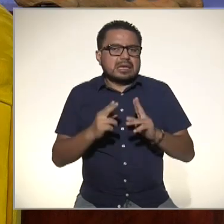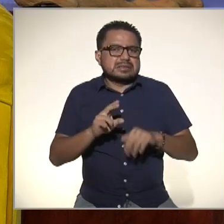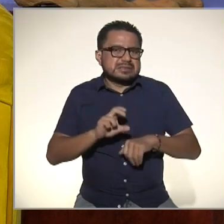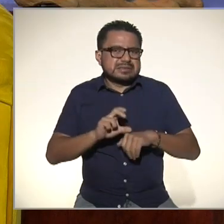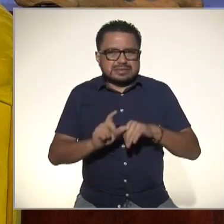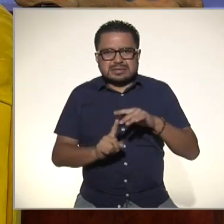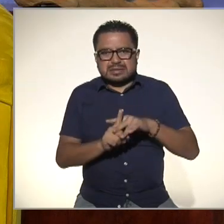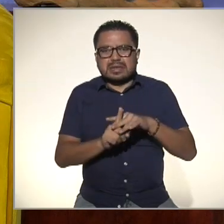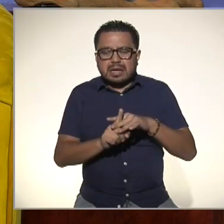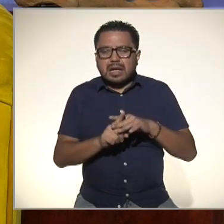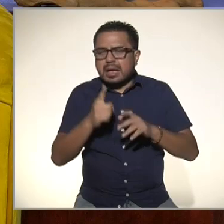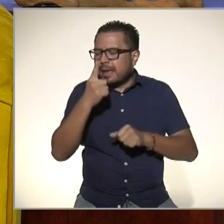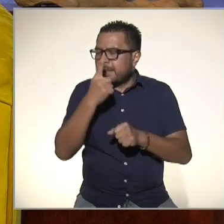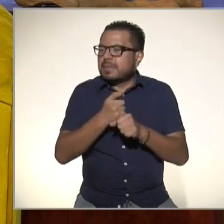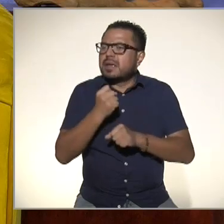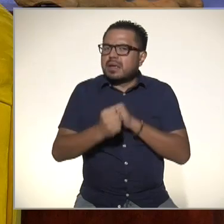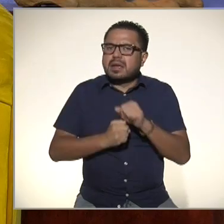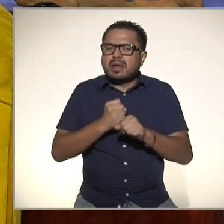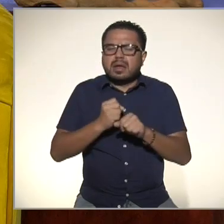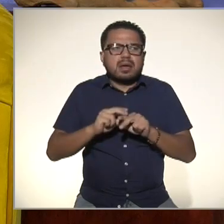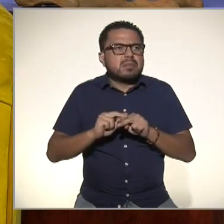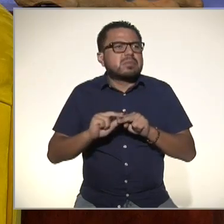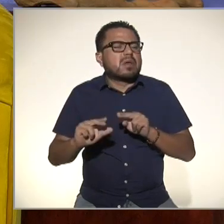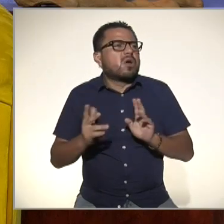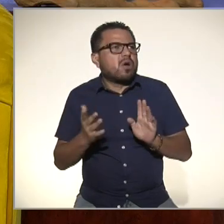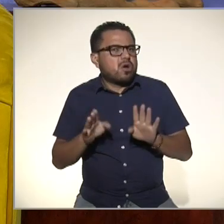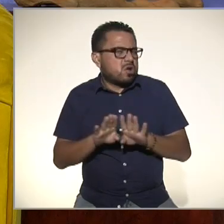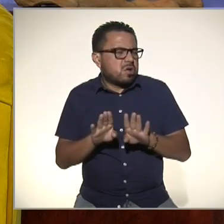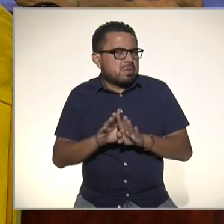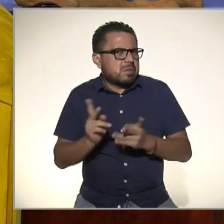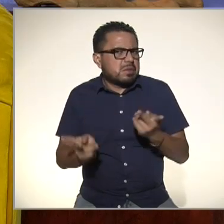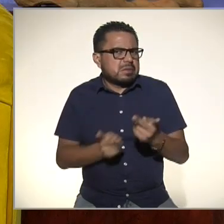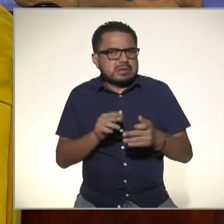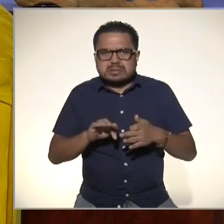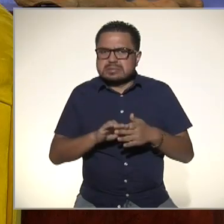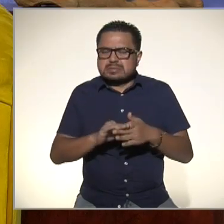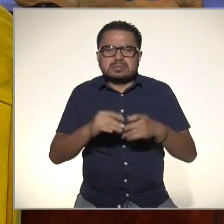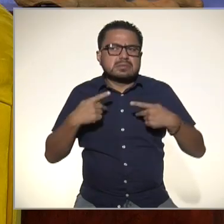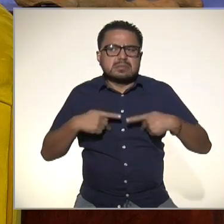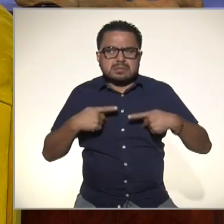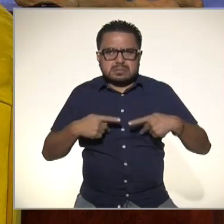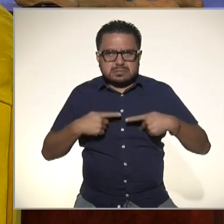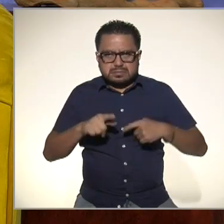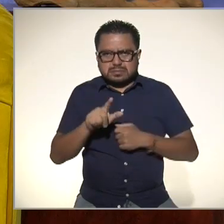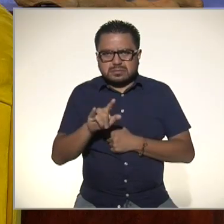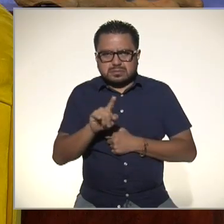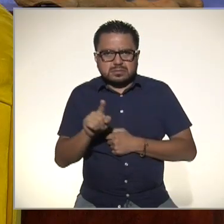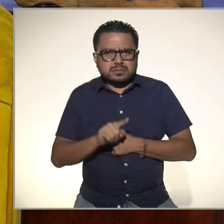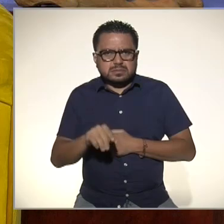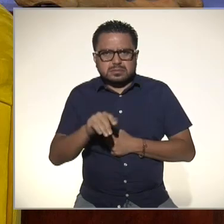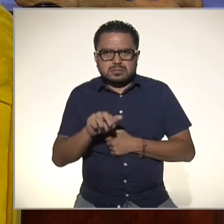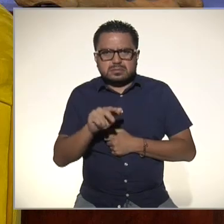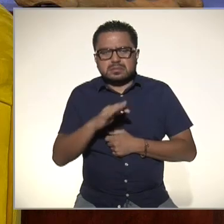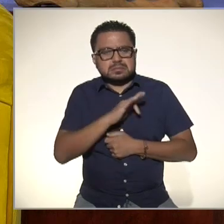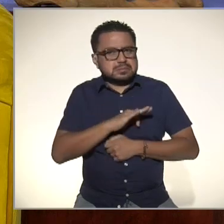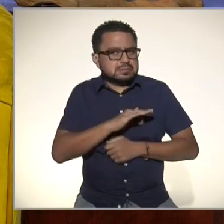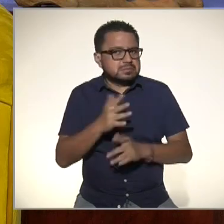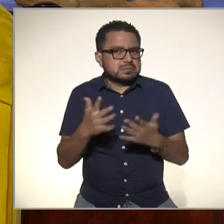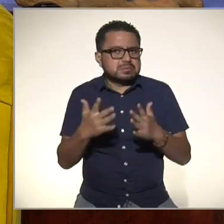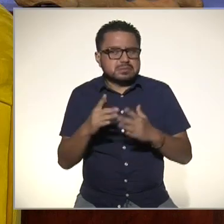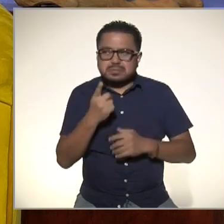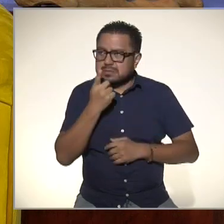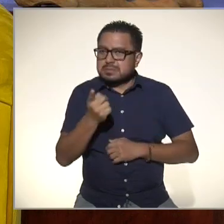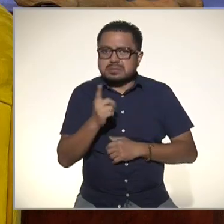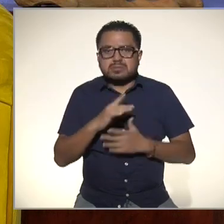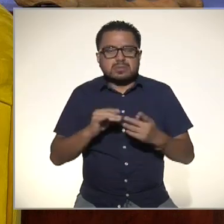edad aparece la primera eyaculación. Es una pregunta frecuente de la audiencia. Luz María Pineda les felicita, doctores, y dice que es un